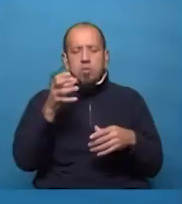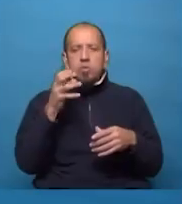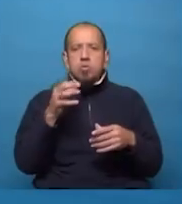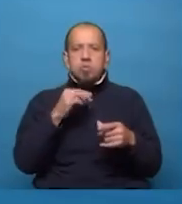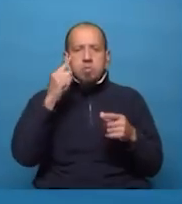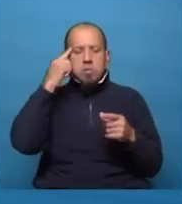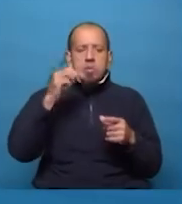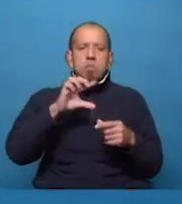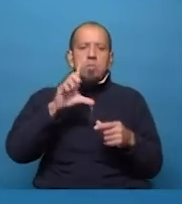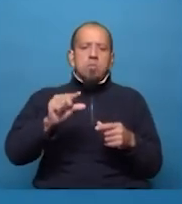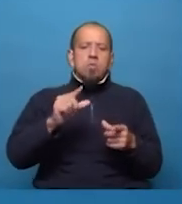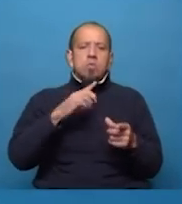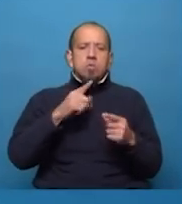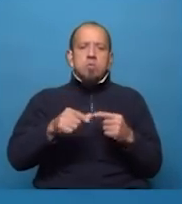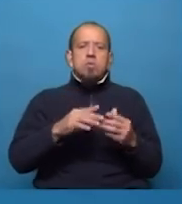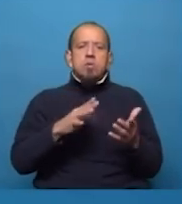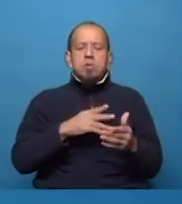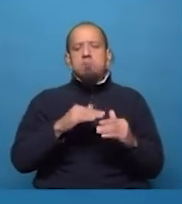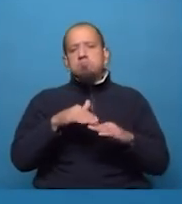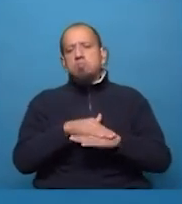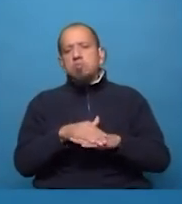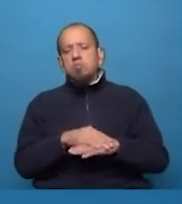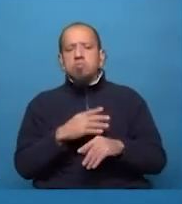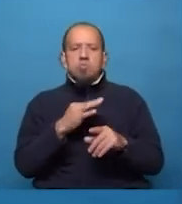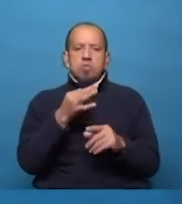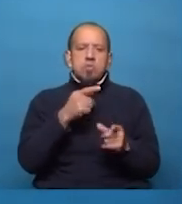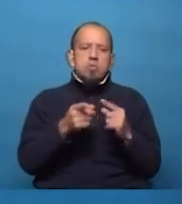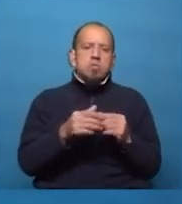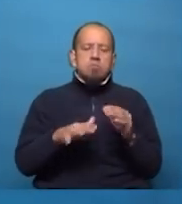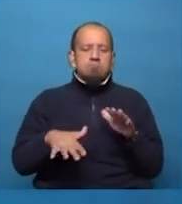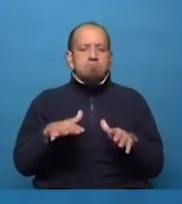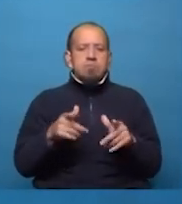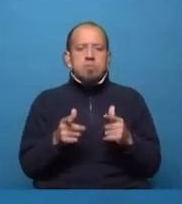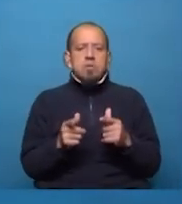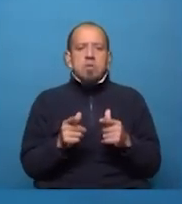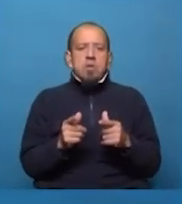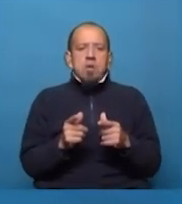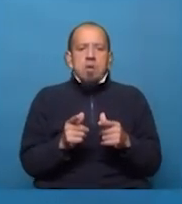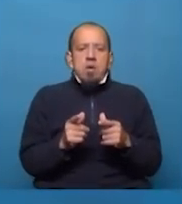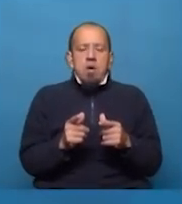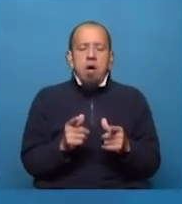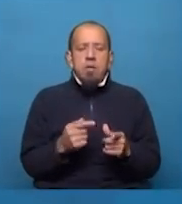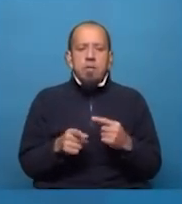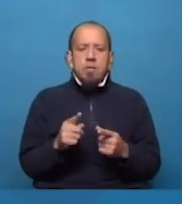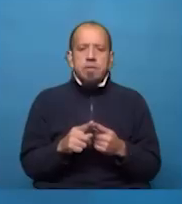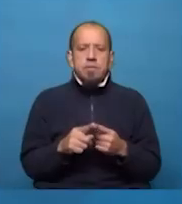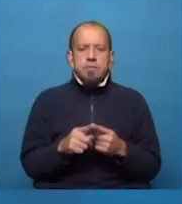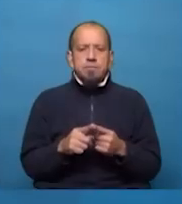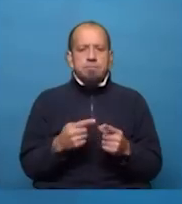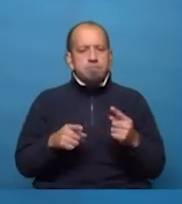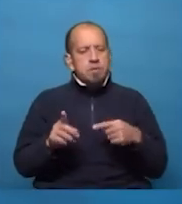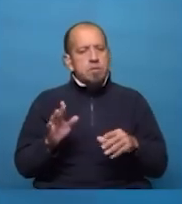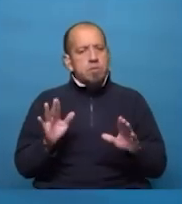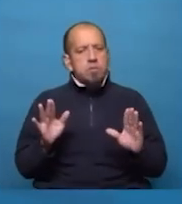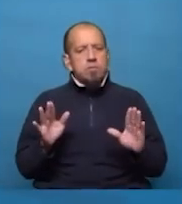inicialmente diciendo que no veía había un riesgo bajo de lavado después diciendo que no en realidad era moderado este pero